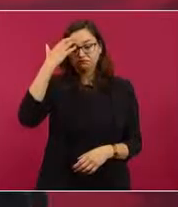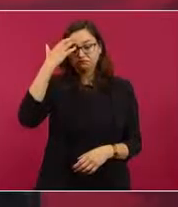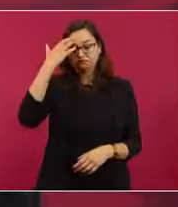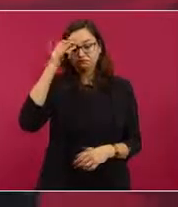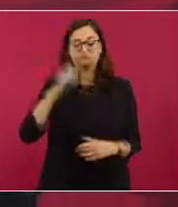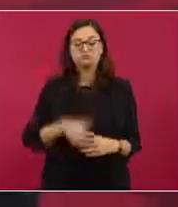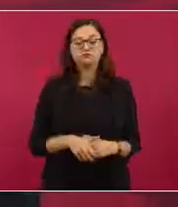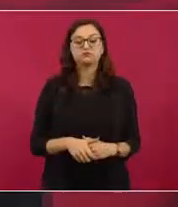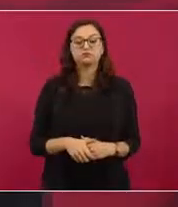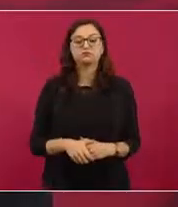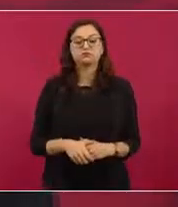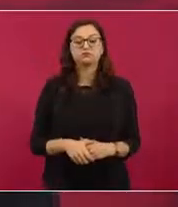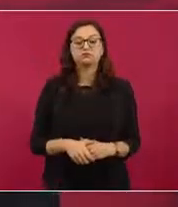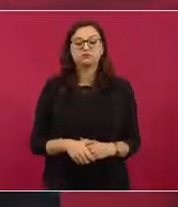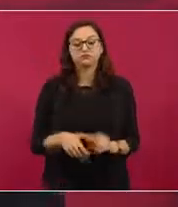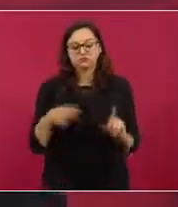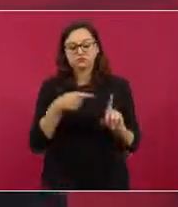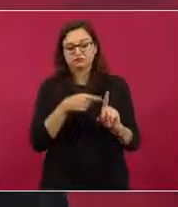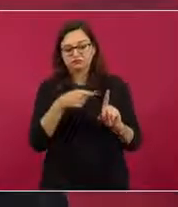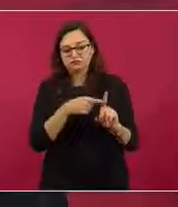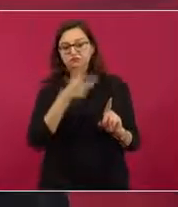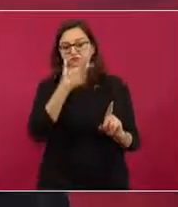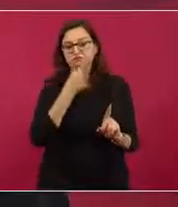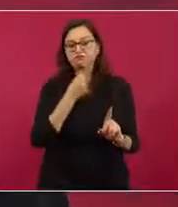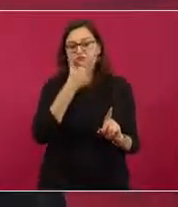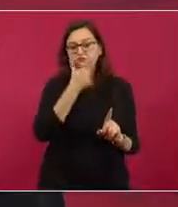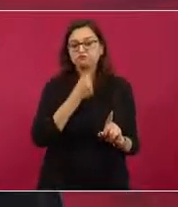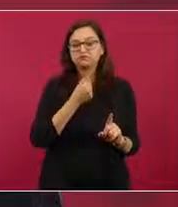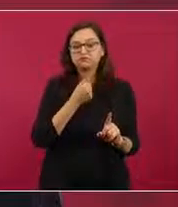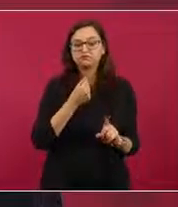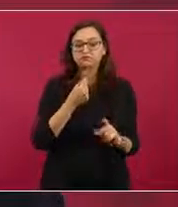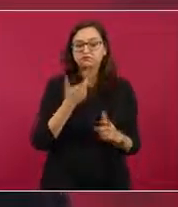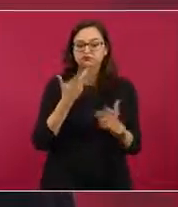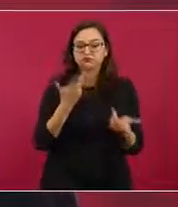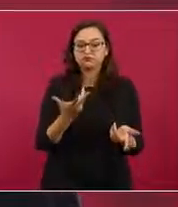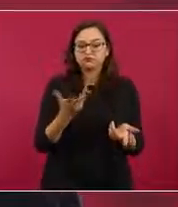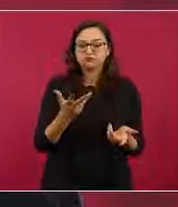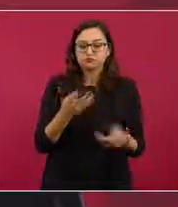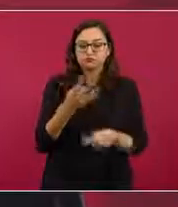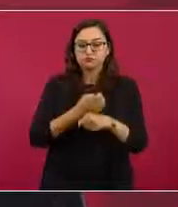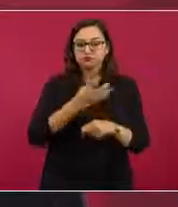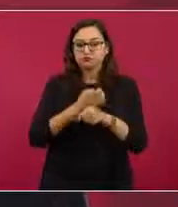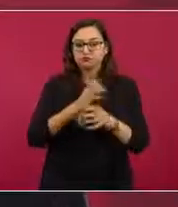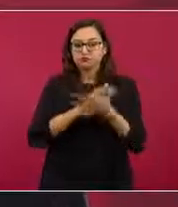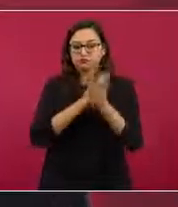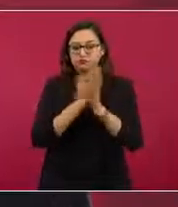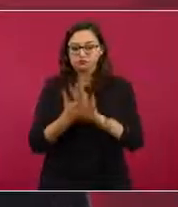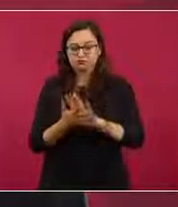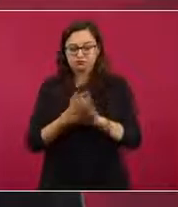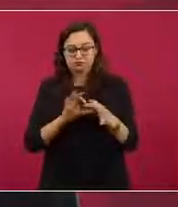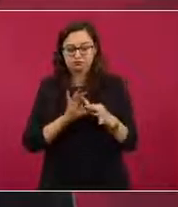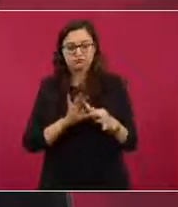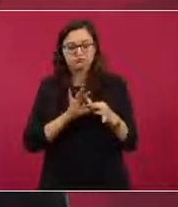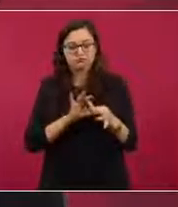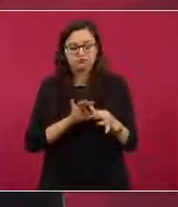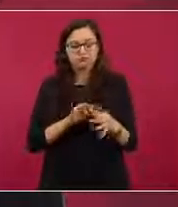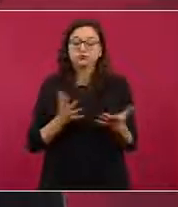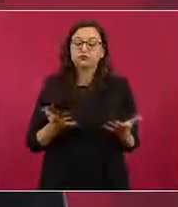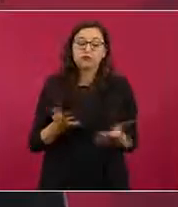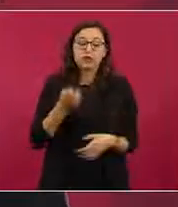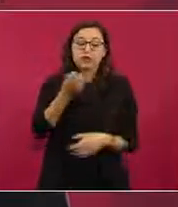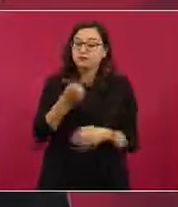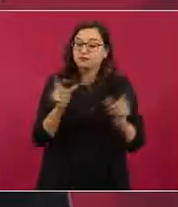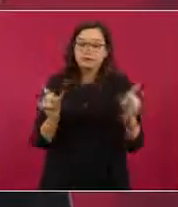él simpatizaba con nuestro movimiento. Eso es lo único que puedo decir